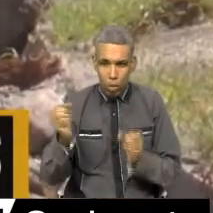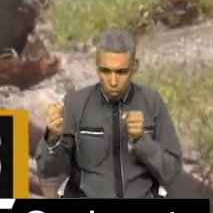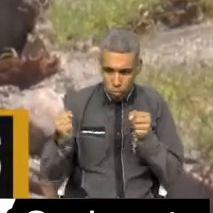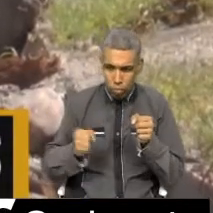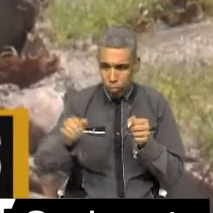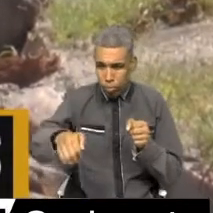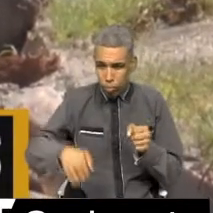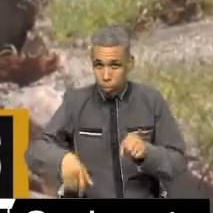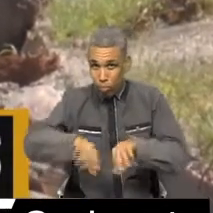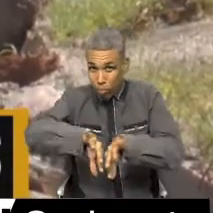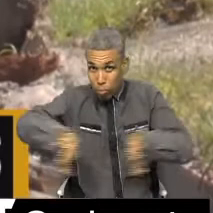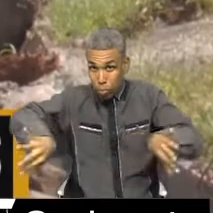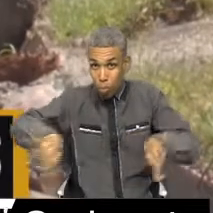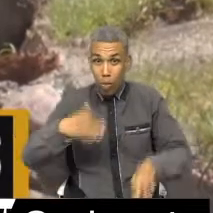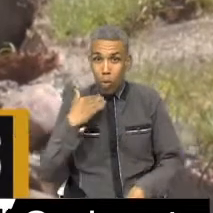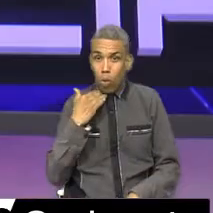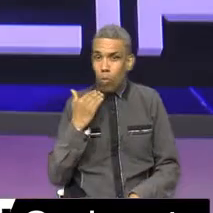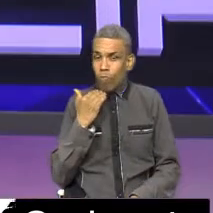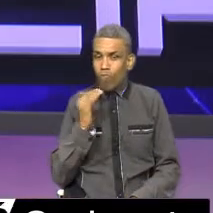este corredor vial.